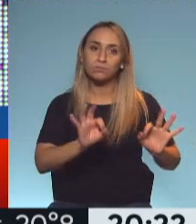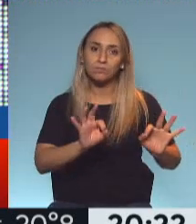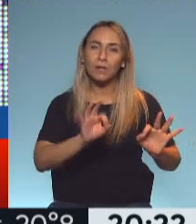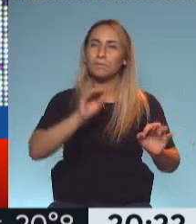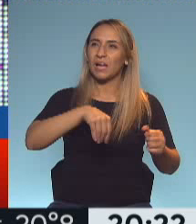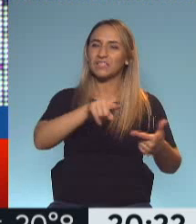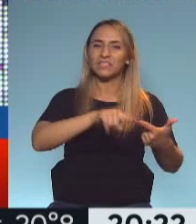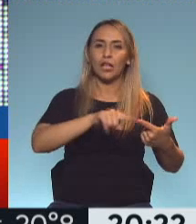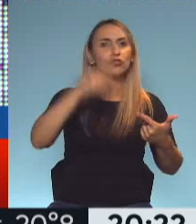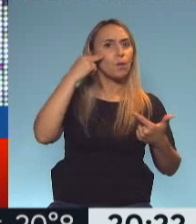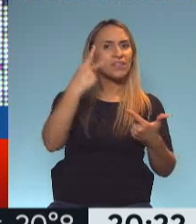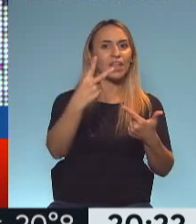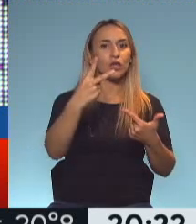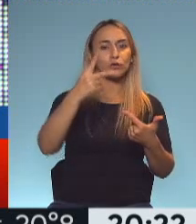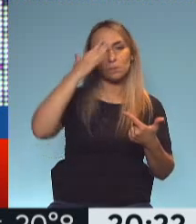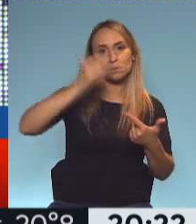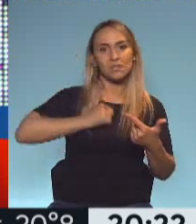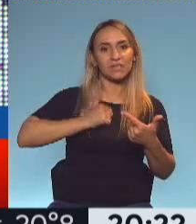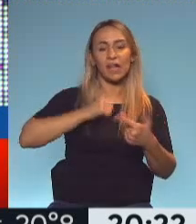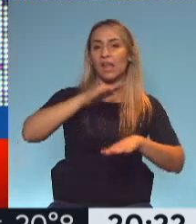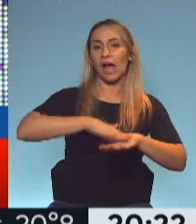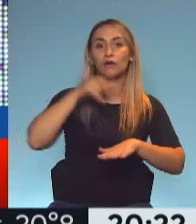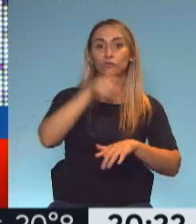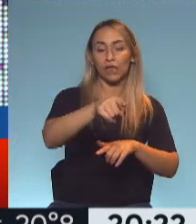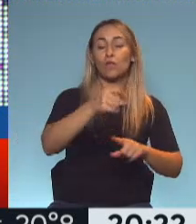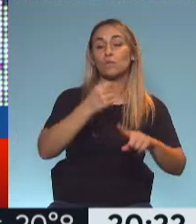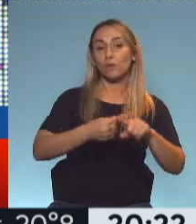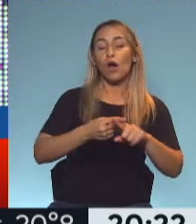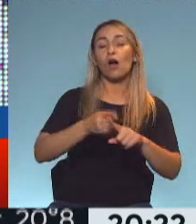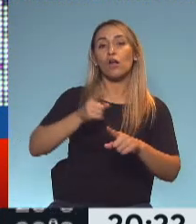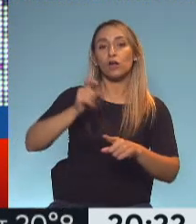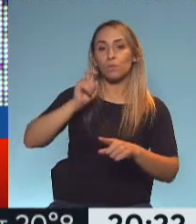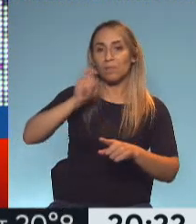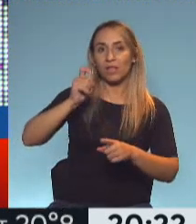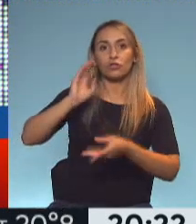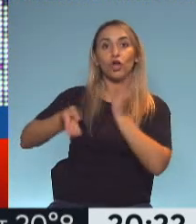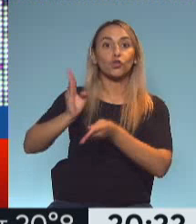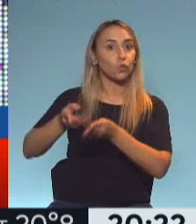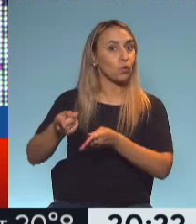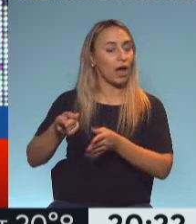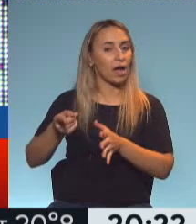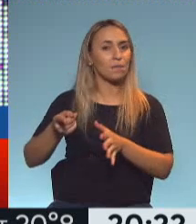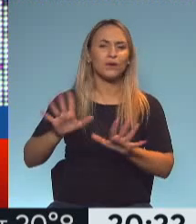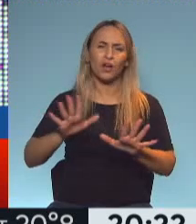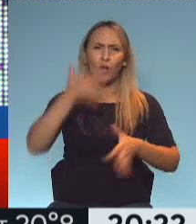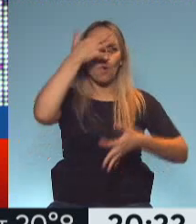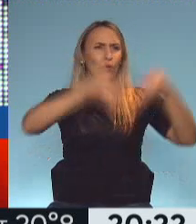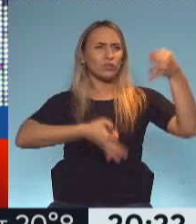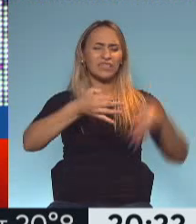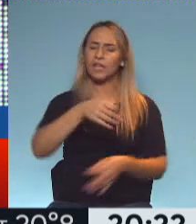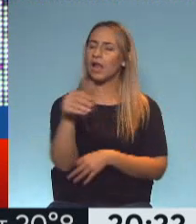de 92 militares imputados por estos presuntos delitos de tortura. Ahora, tenemos un proceso judicial muy lento.